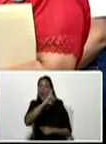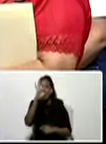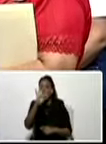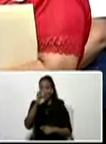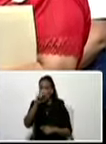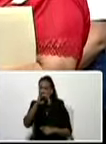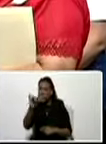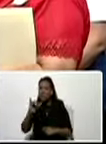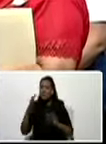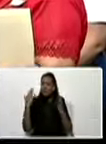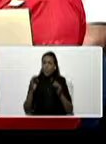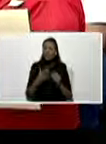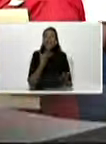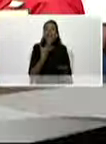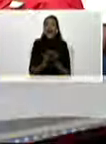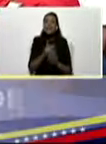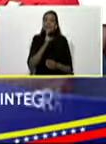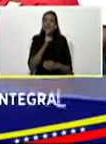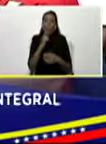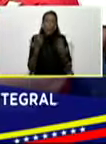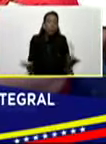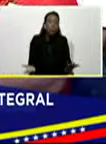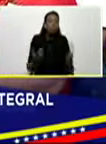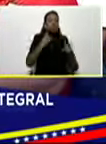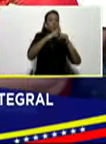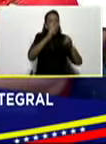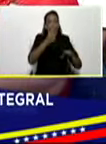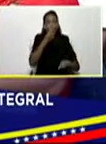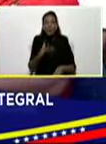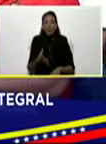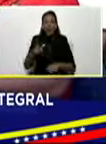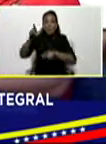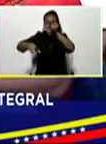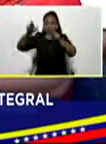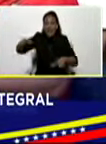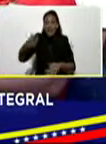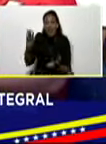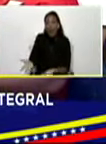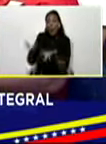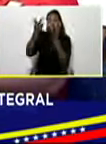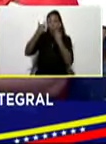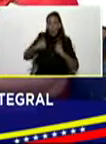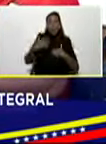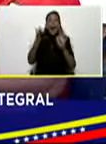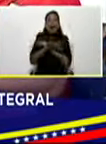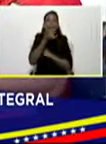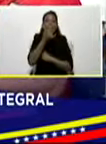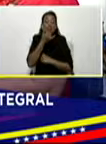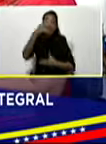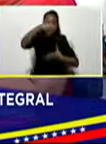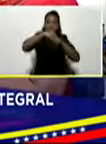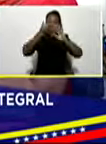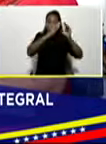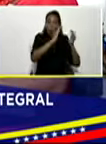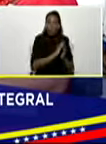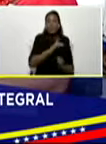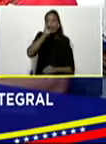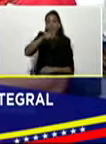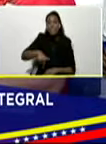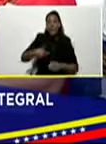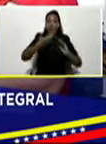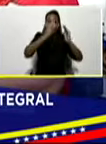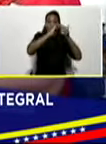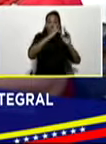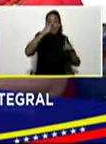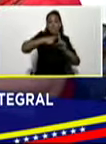bíblica. ¿Gracias a qué? Al 1x10 del buen gobierno, a las brigadas comunitarias militares, Hilda. Brigada de la Bricomile, que han hecho un